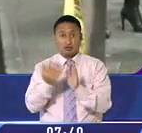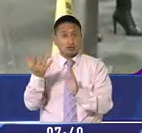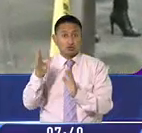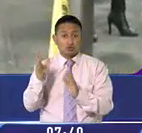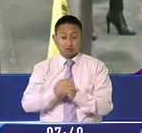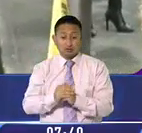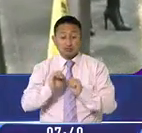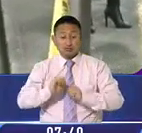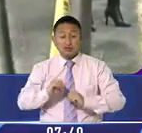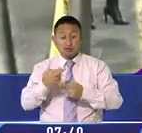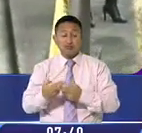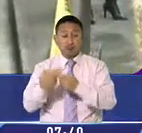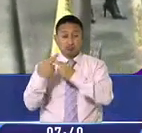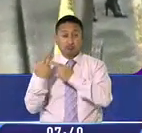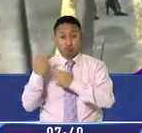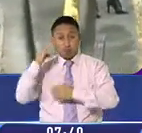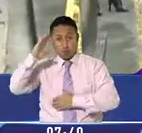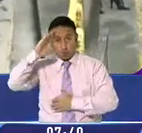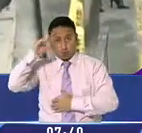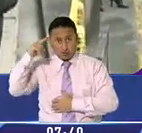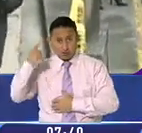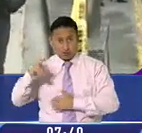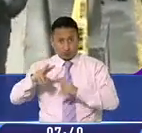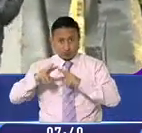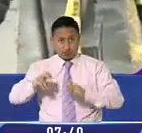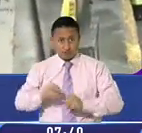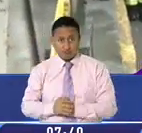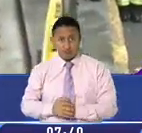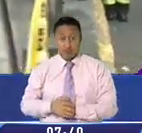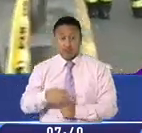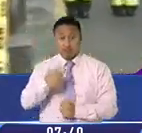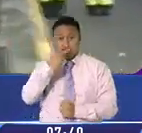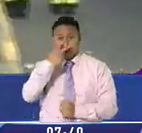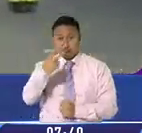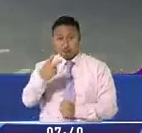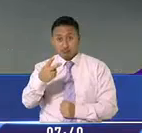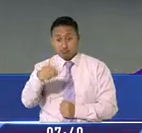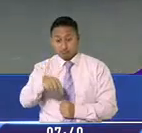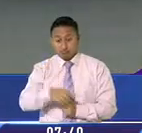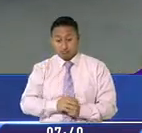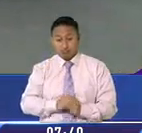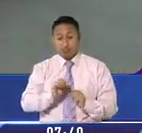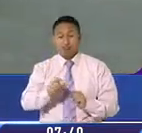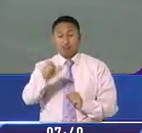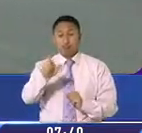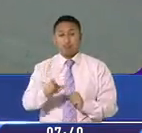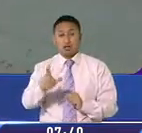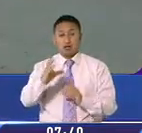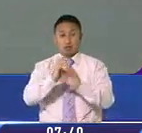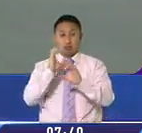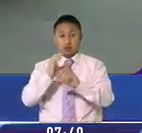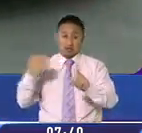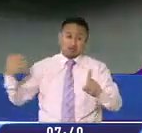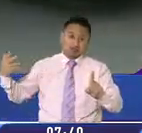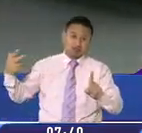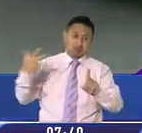se encarga los compañeros de Policía Nacional. Como usted puede ver, es un atropello de un vehículo